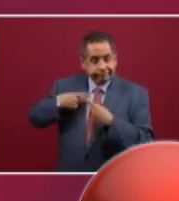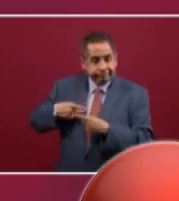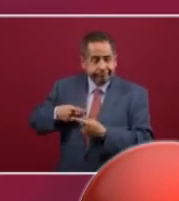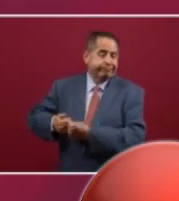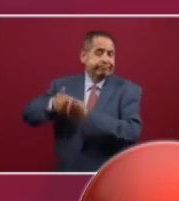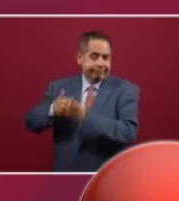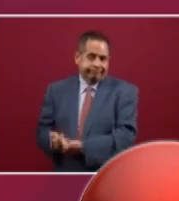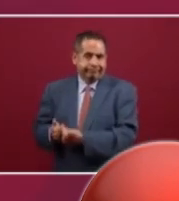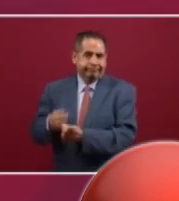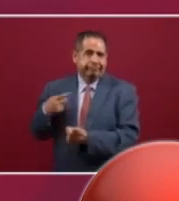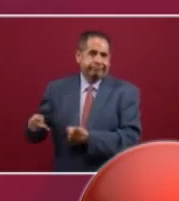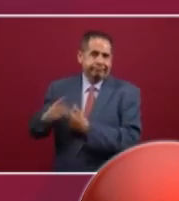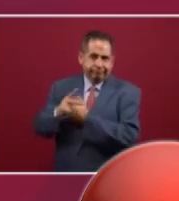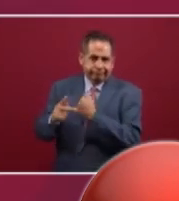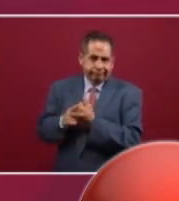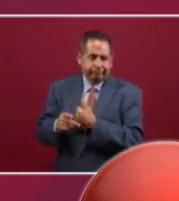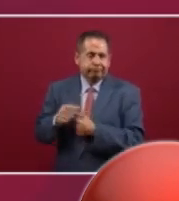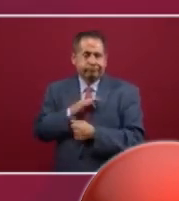podamos